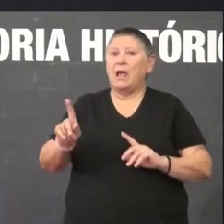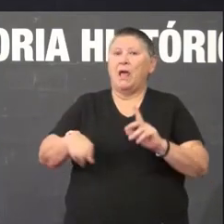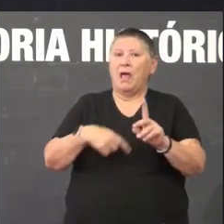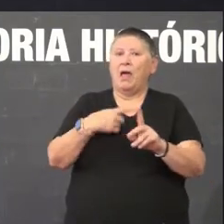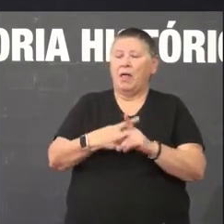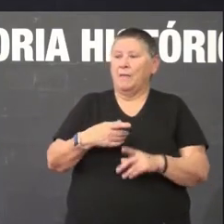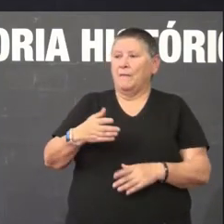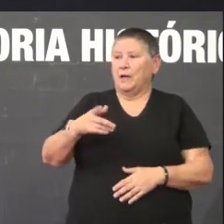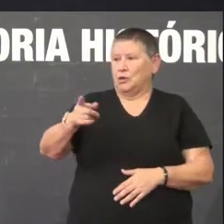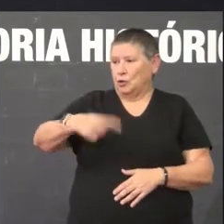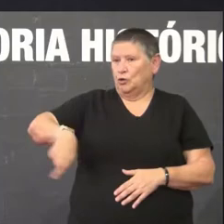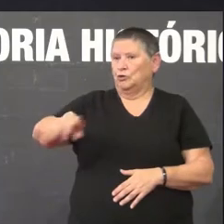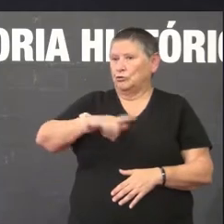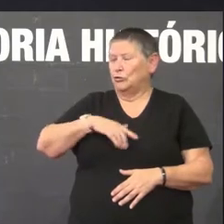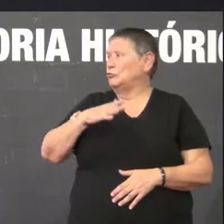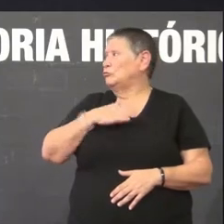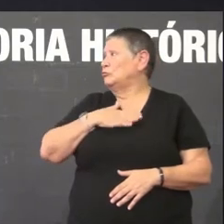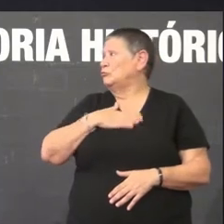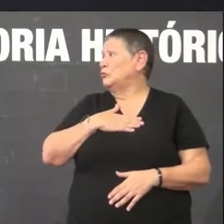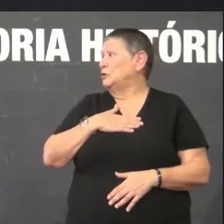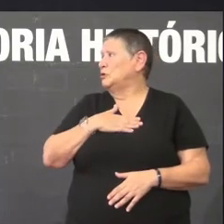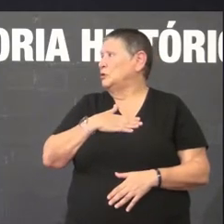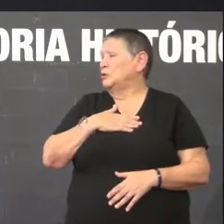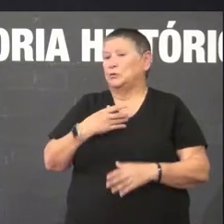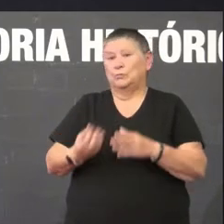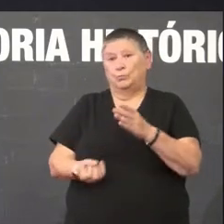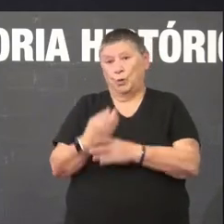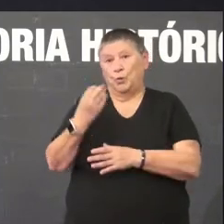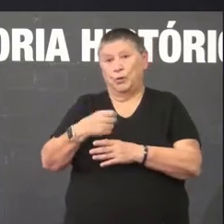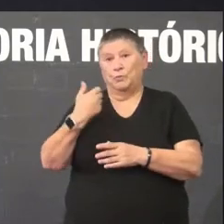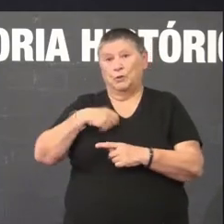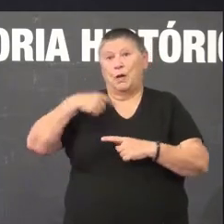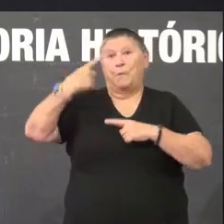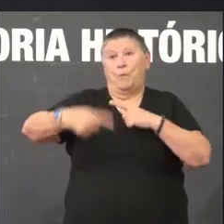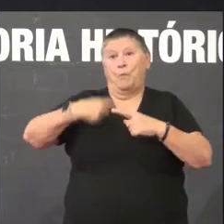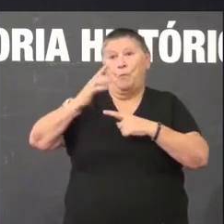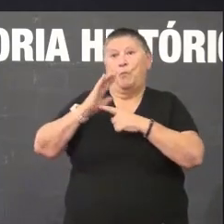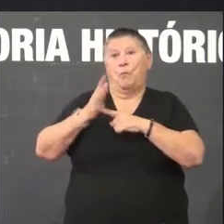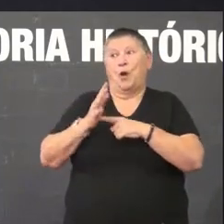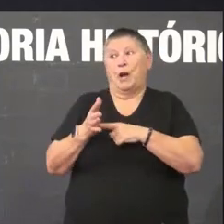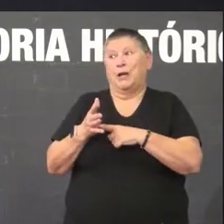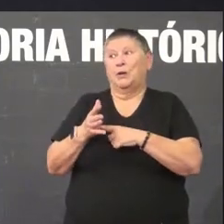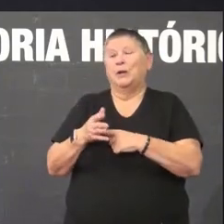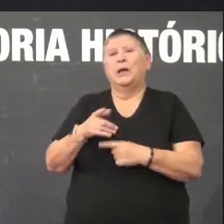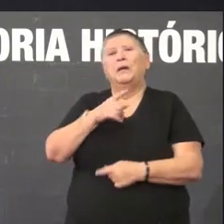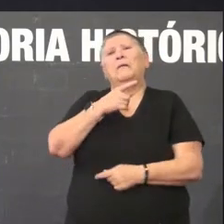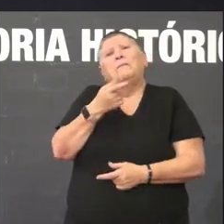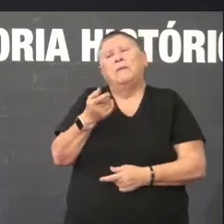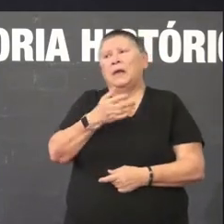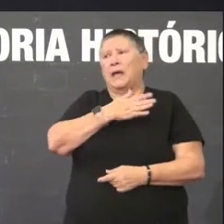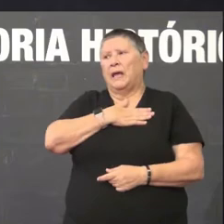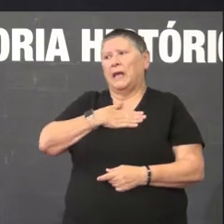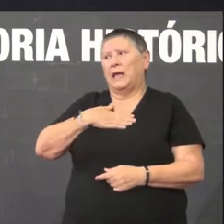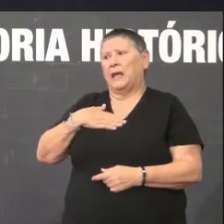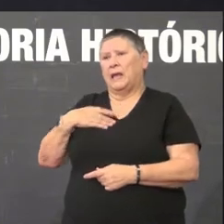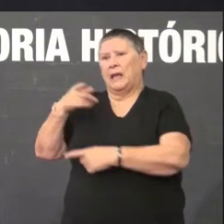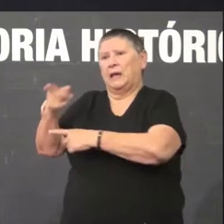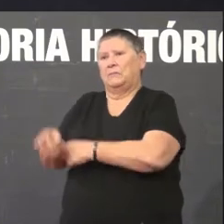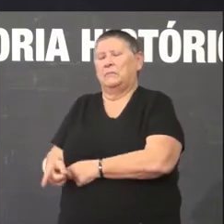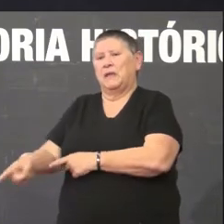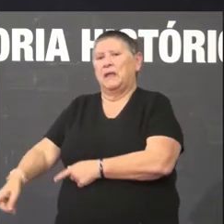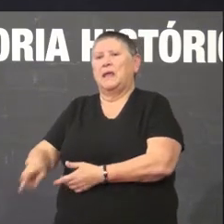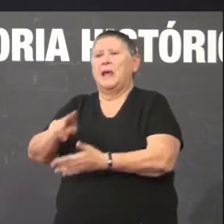somos productores xa tamén de muíños. Pois ben, pretenden que Galicia asuma a maior parte desta